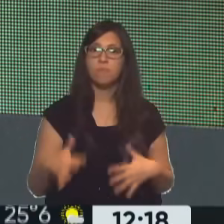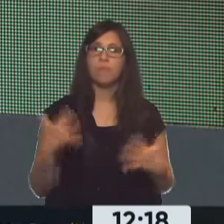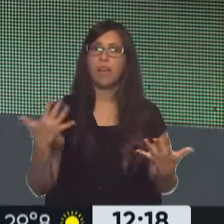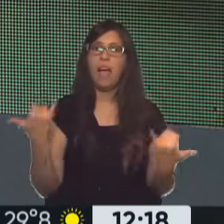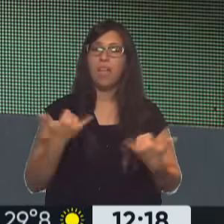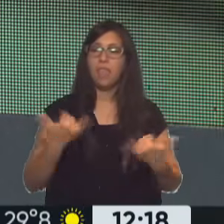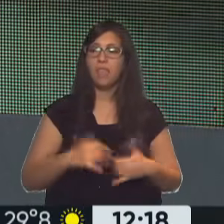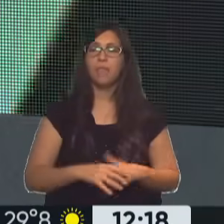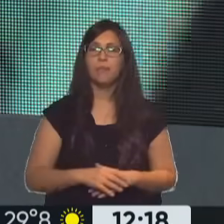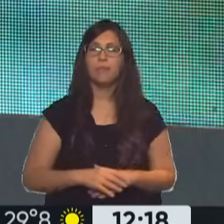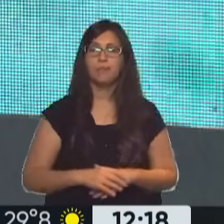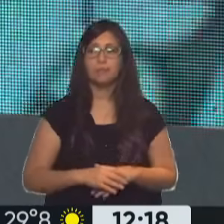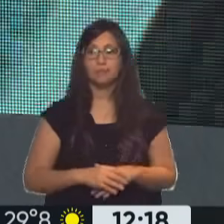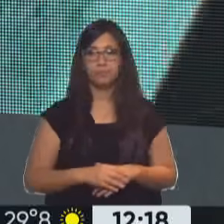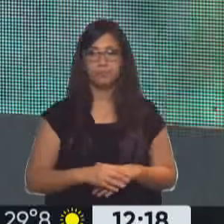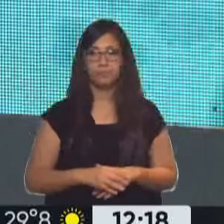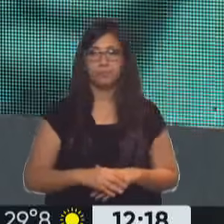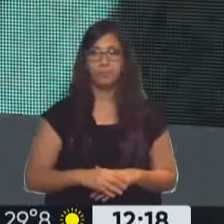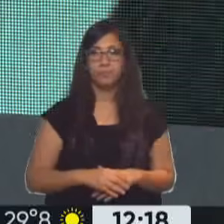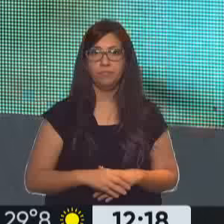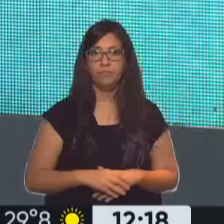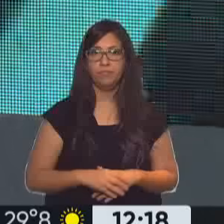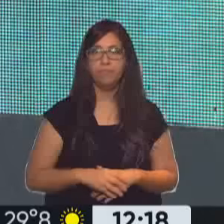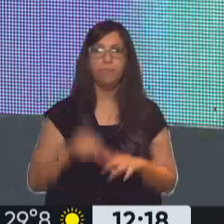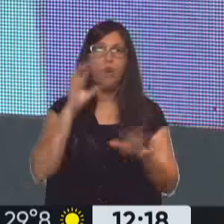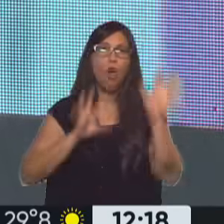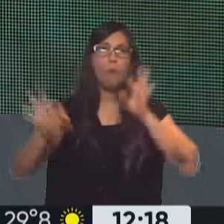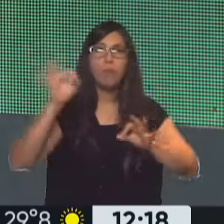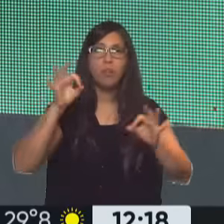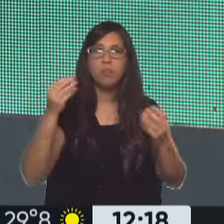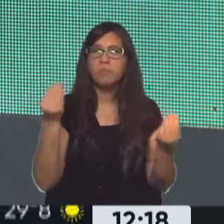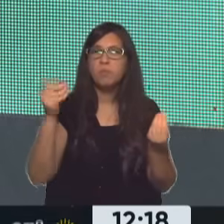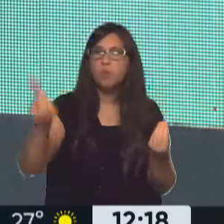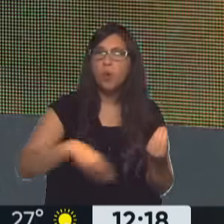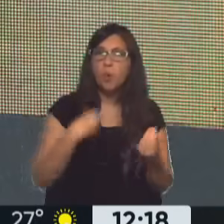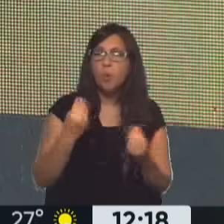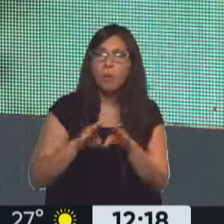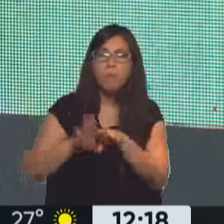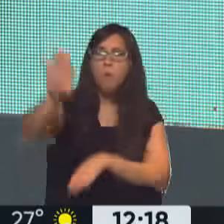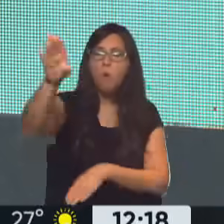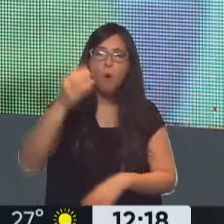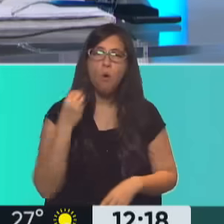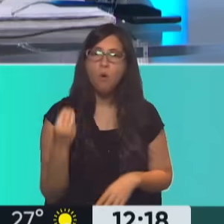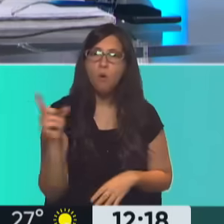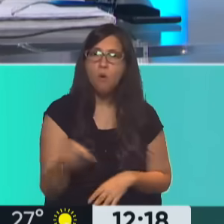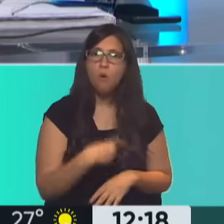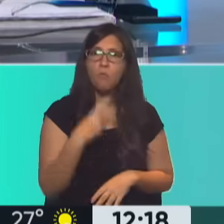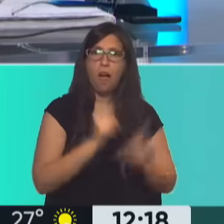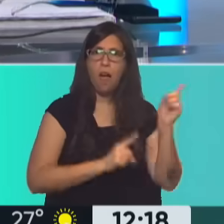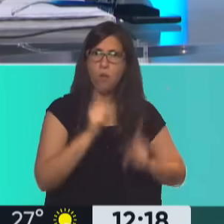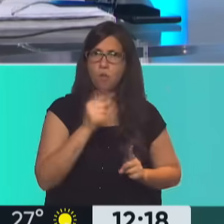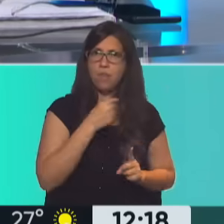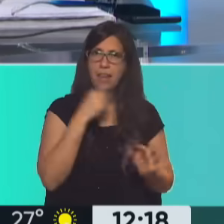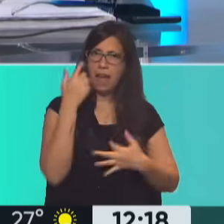declaraciones este de todo tipo tratando bueno de analizar un poco por qué está pasando lo que está pasando verdad s algunas tratando de analizar otros